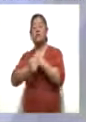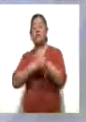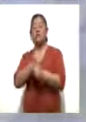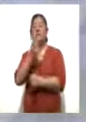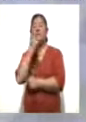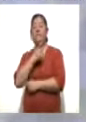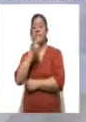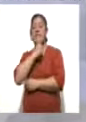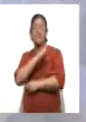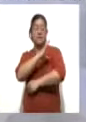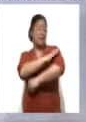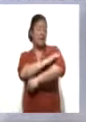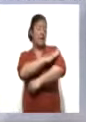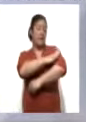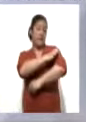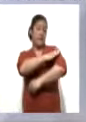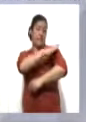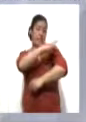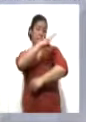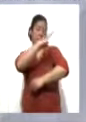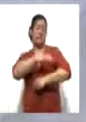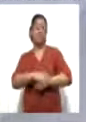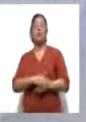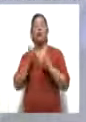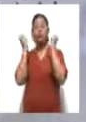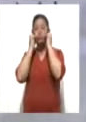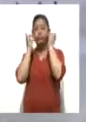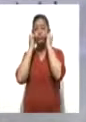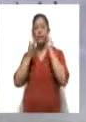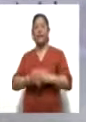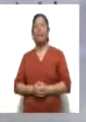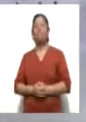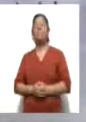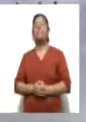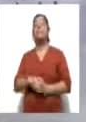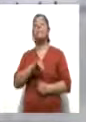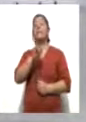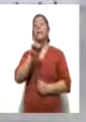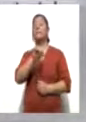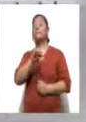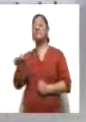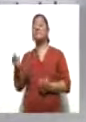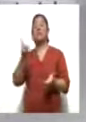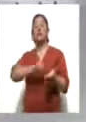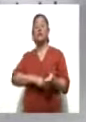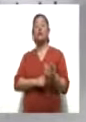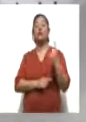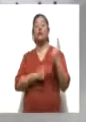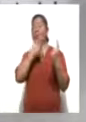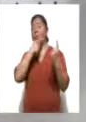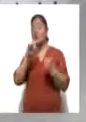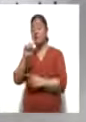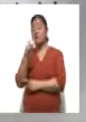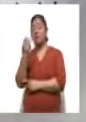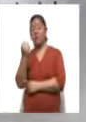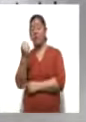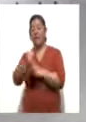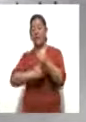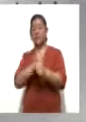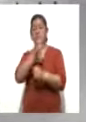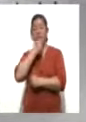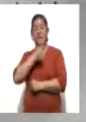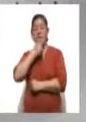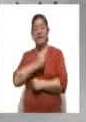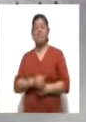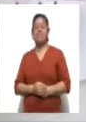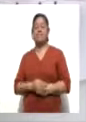con diabetes, hipertensión arterial sistémica y obesidad. En el IMSS falleció un hombre de 69 años con diabetes,